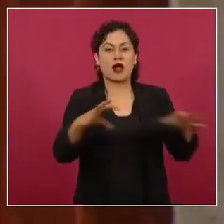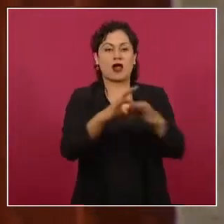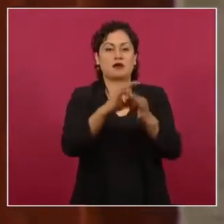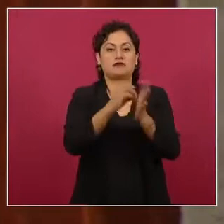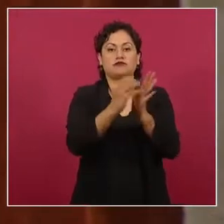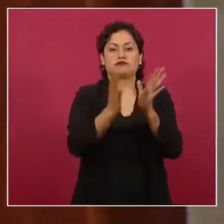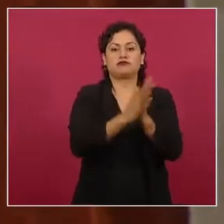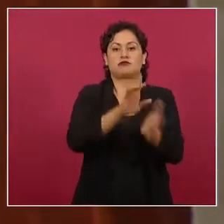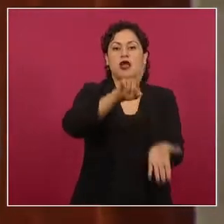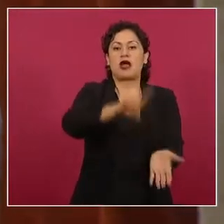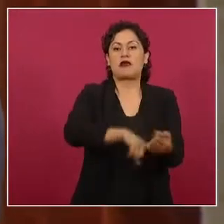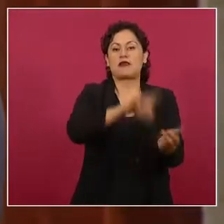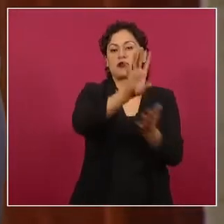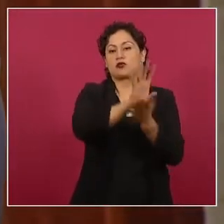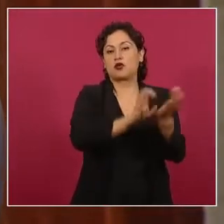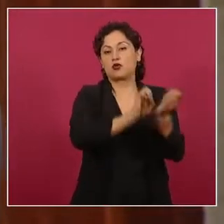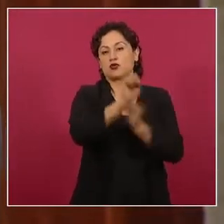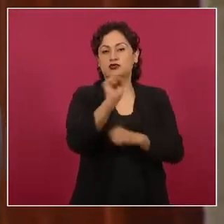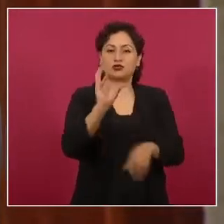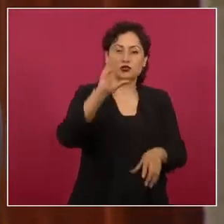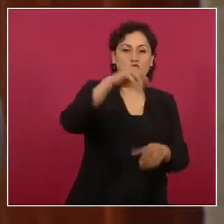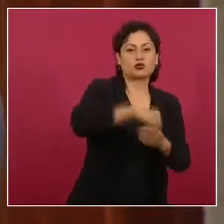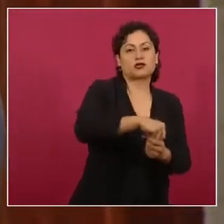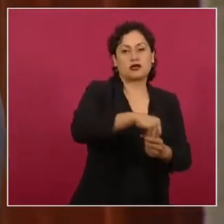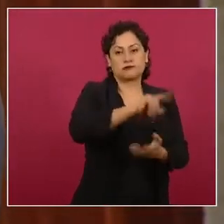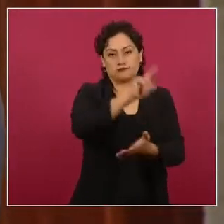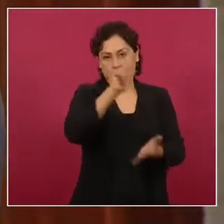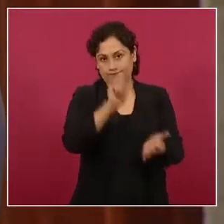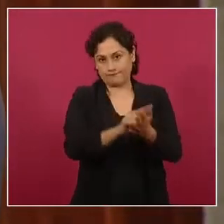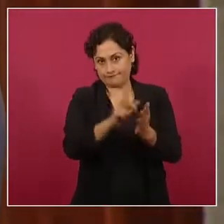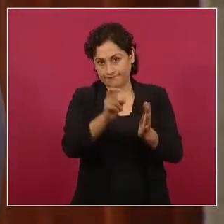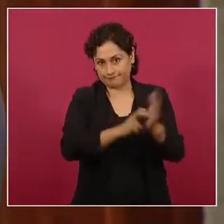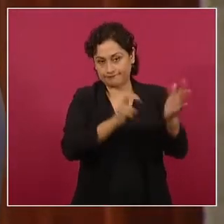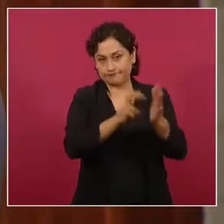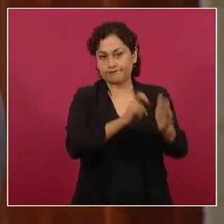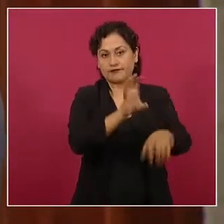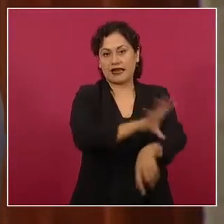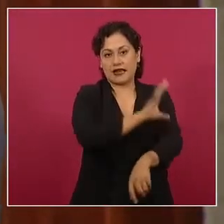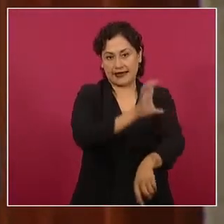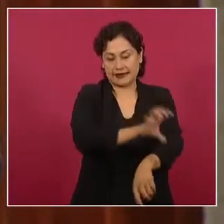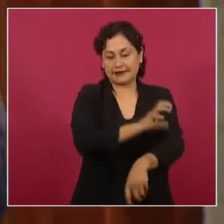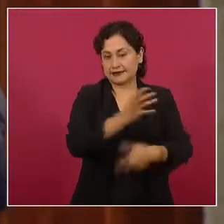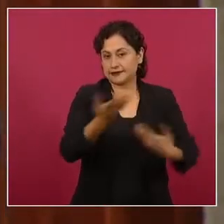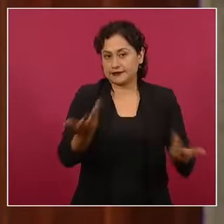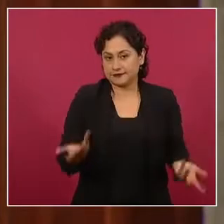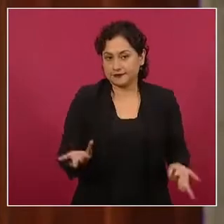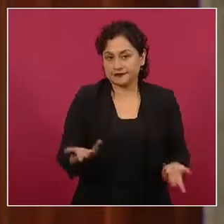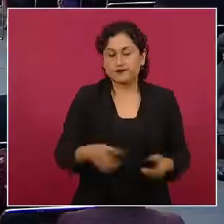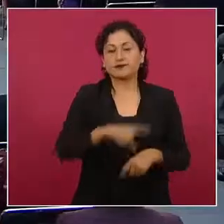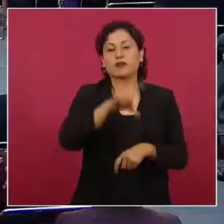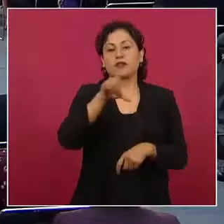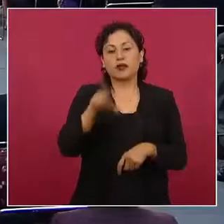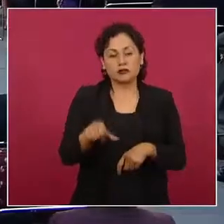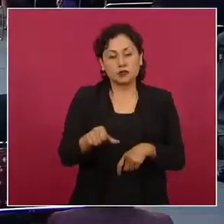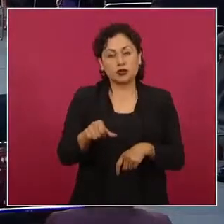la reforma eléctrica. Pero después se fueron